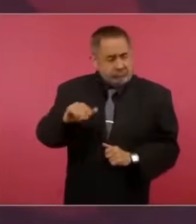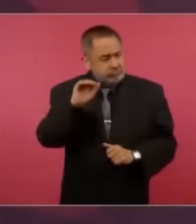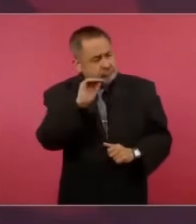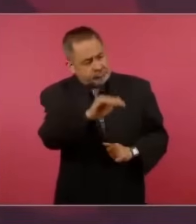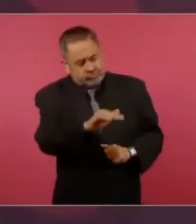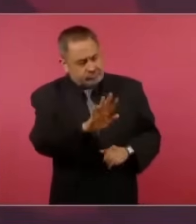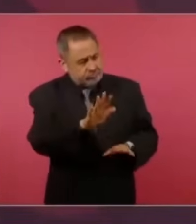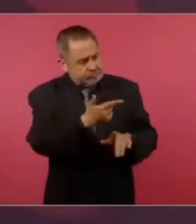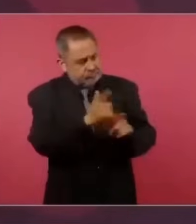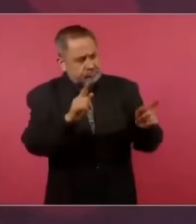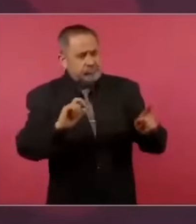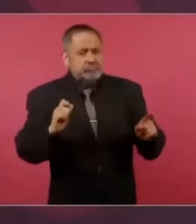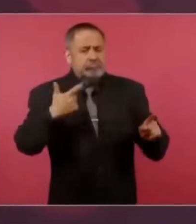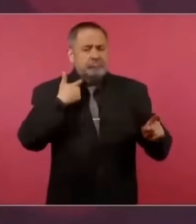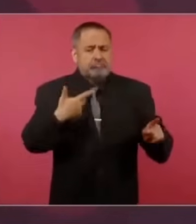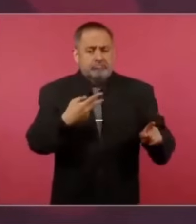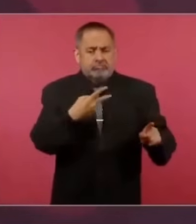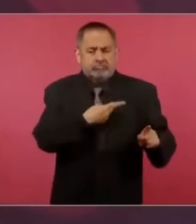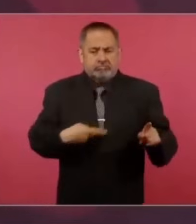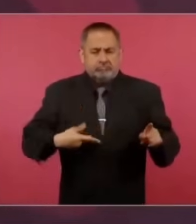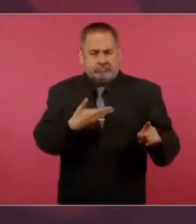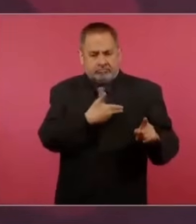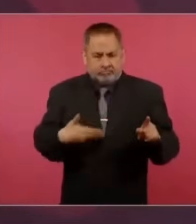al ex vicepresidente,